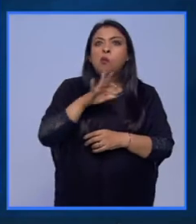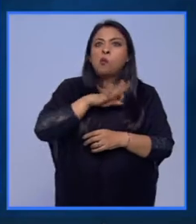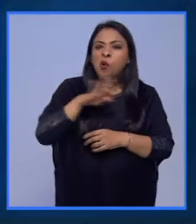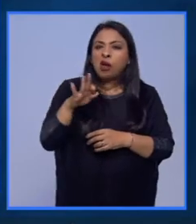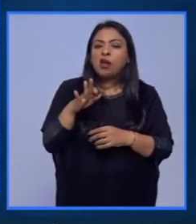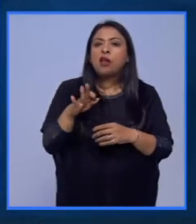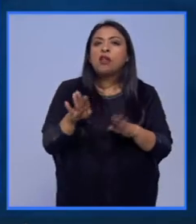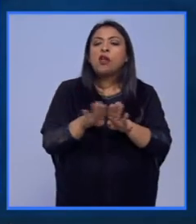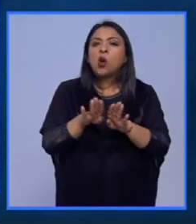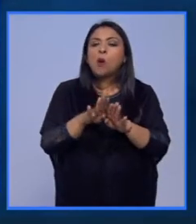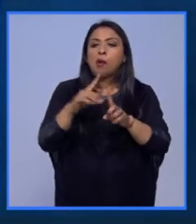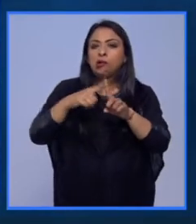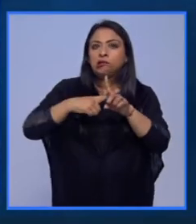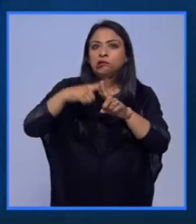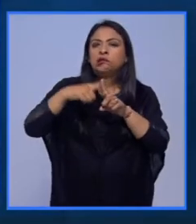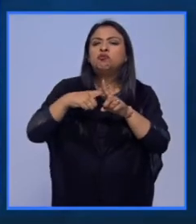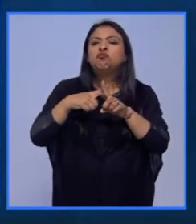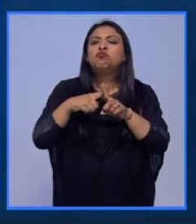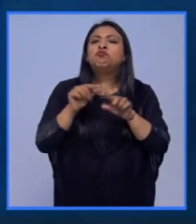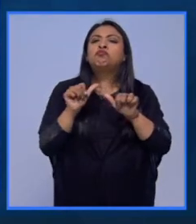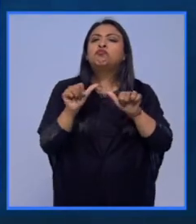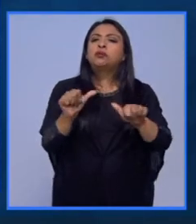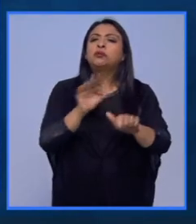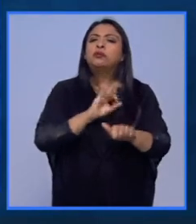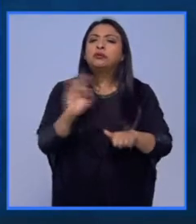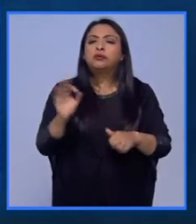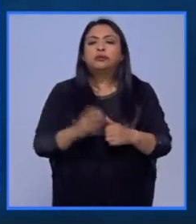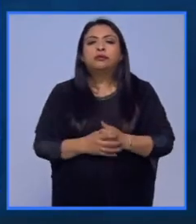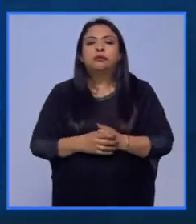sobreponerse a las inclemencias del tiempo.